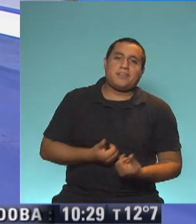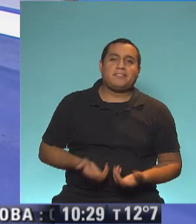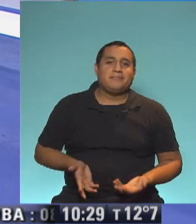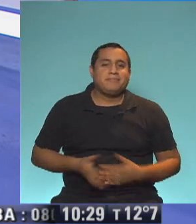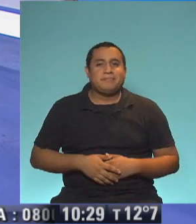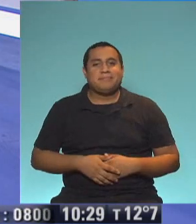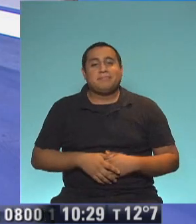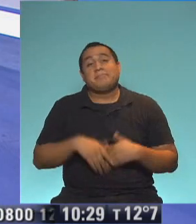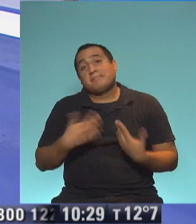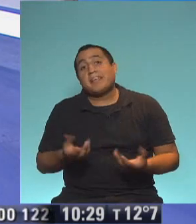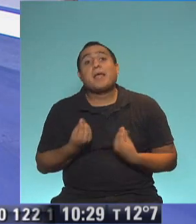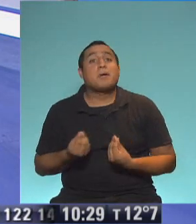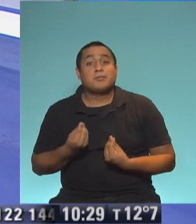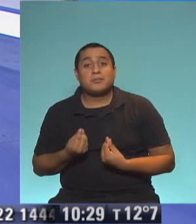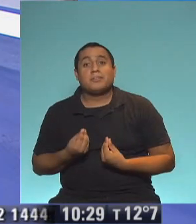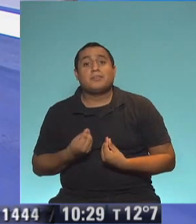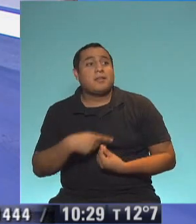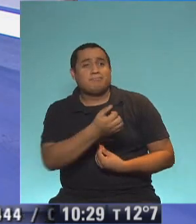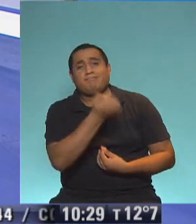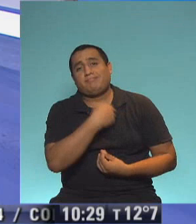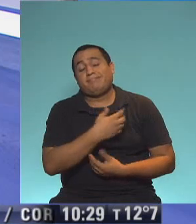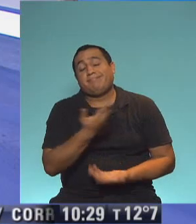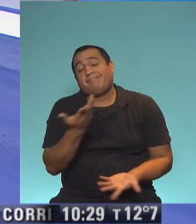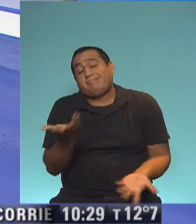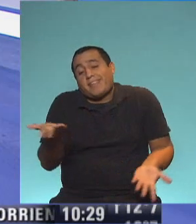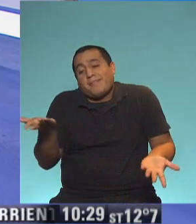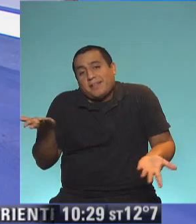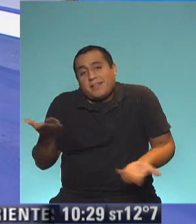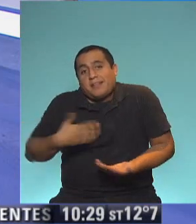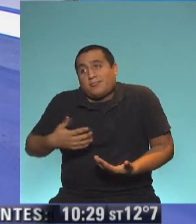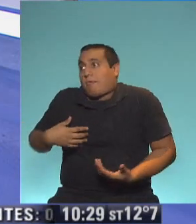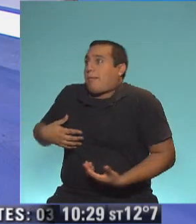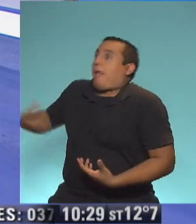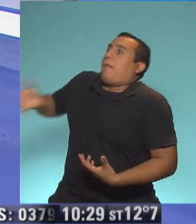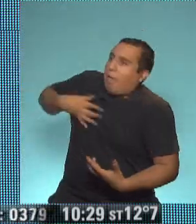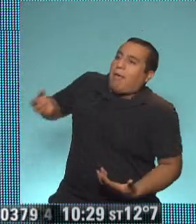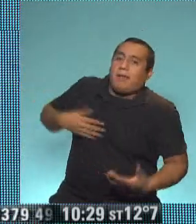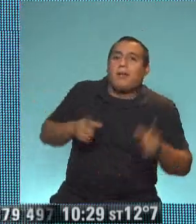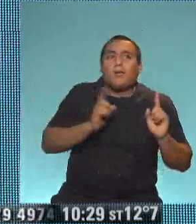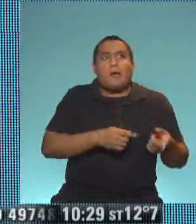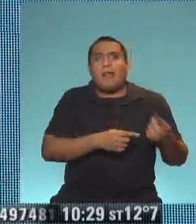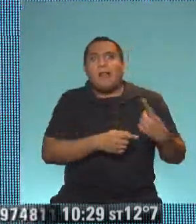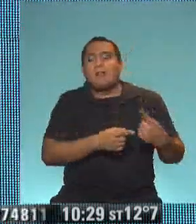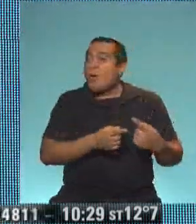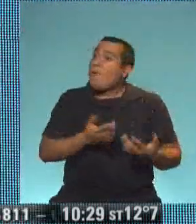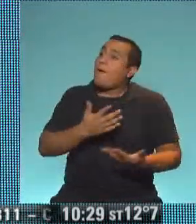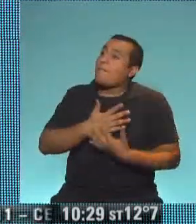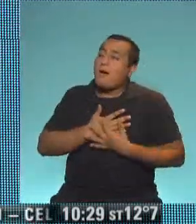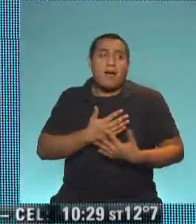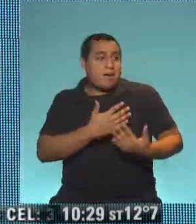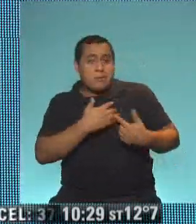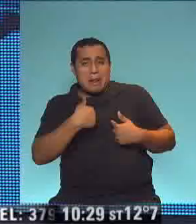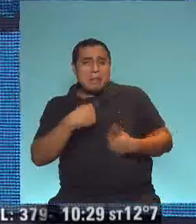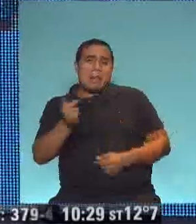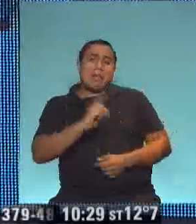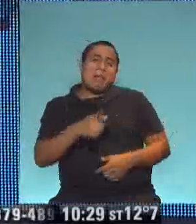Sí. ¿Sabés qué pasó? ¿Qué? Nunca me dio bolillas, pero yo estaba quemado. Pero era como... como era como el sapo enamorado,